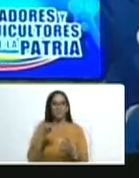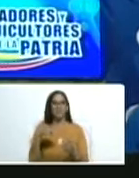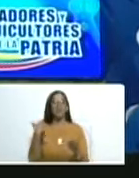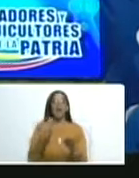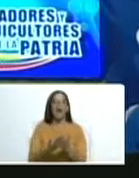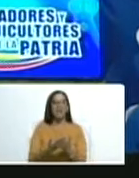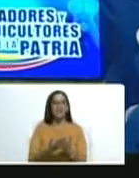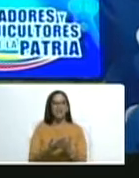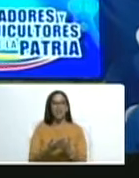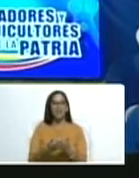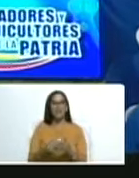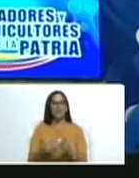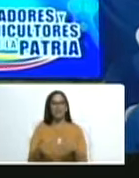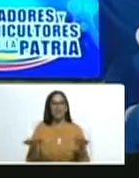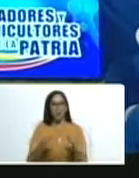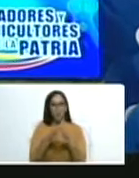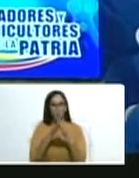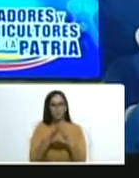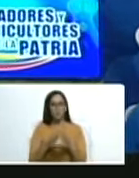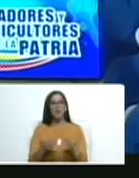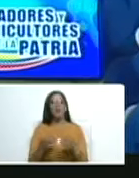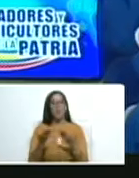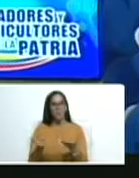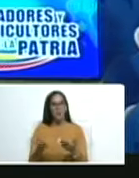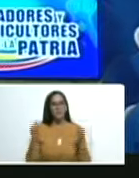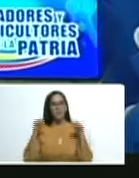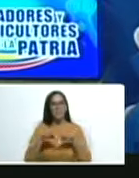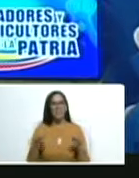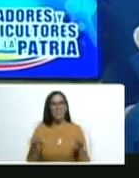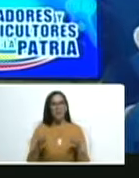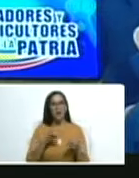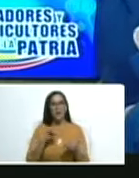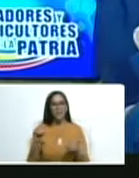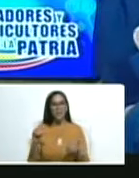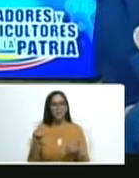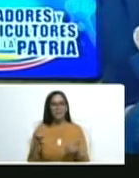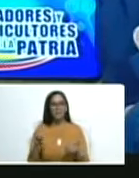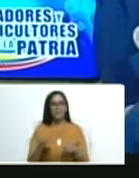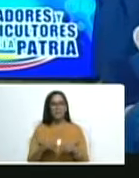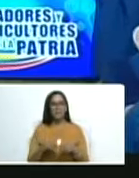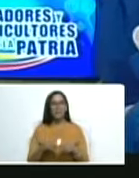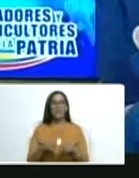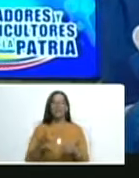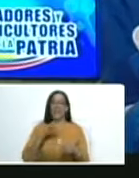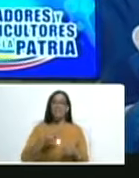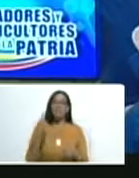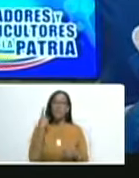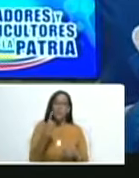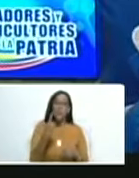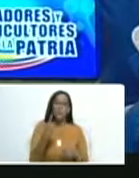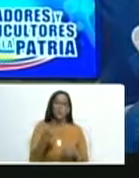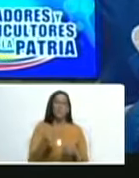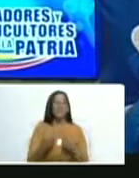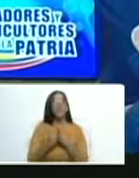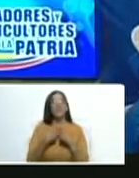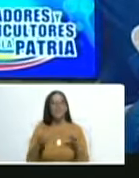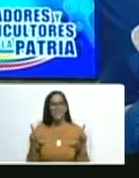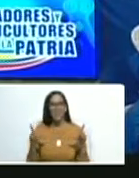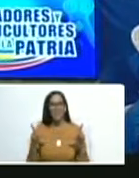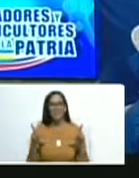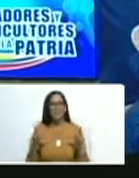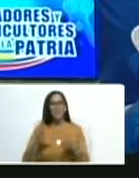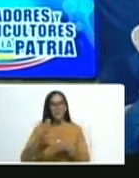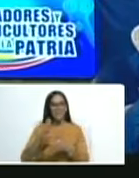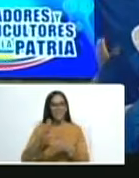hasta Ayacucho. Por eso de esta tierra oriental es uno de los grandes libertadores de